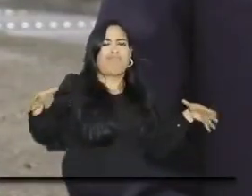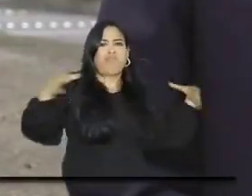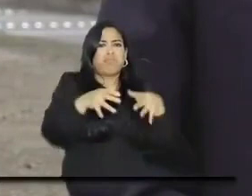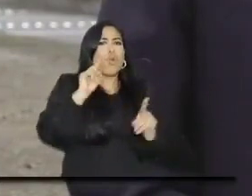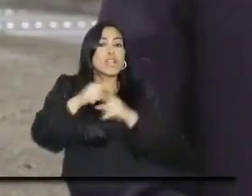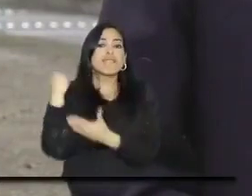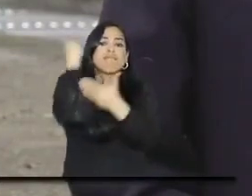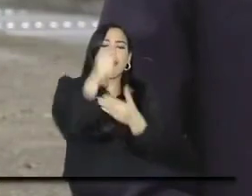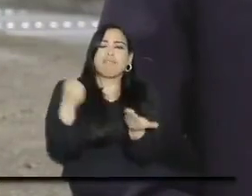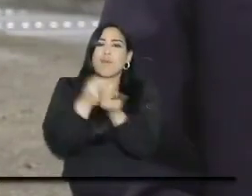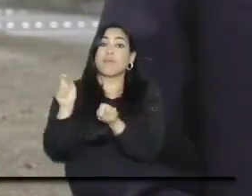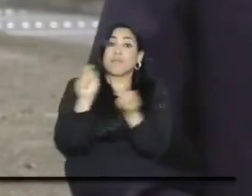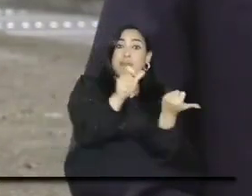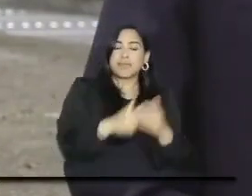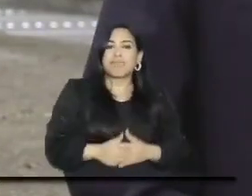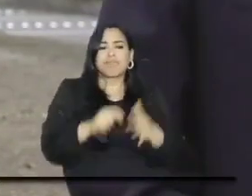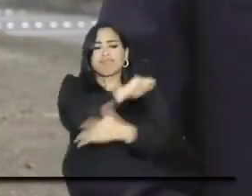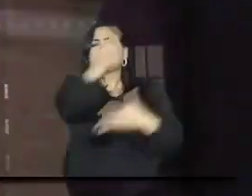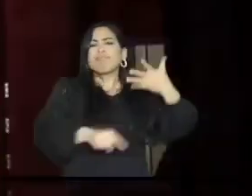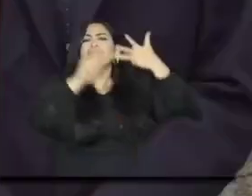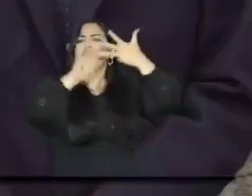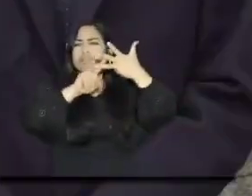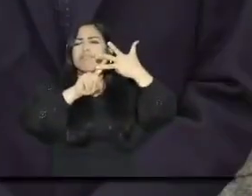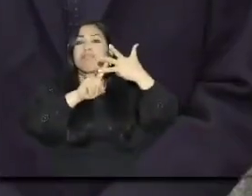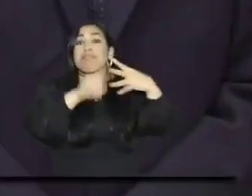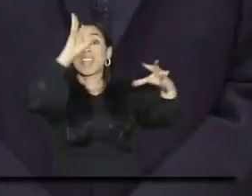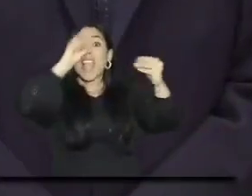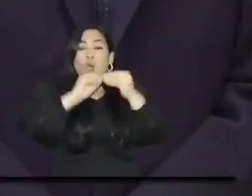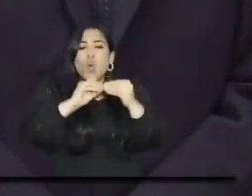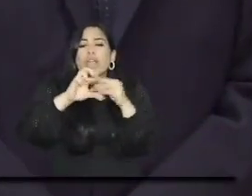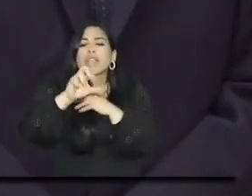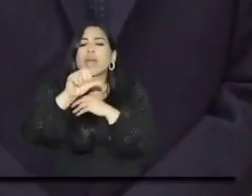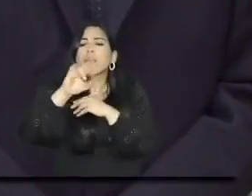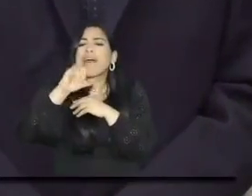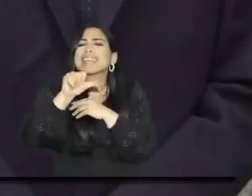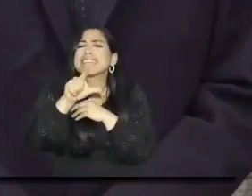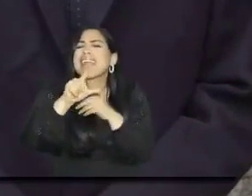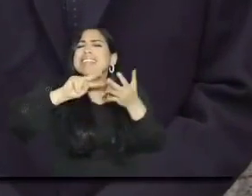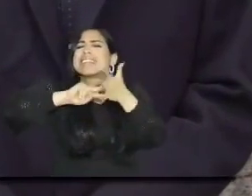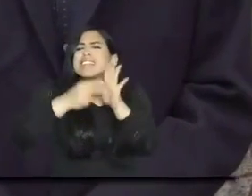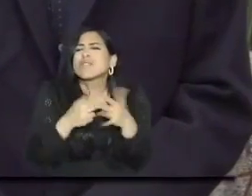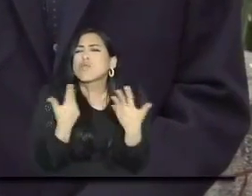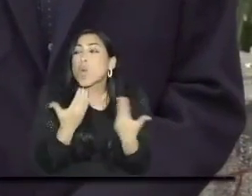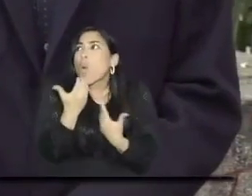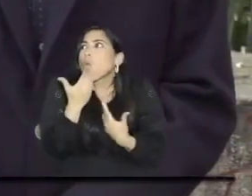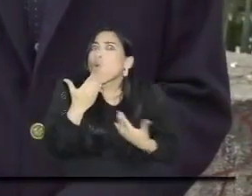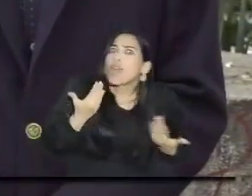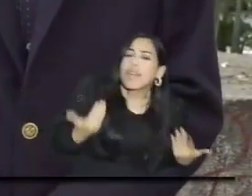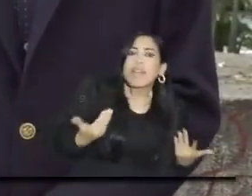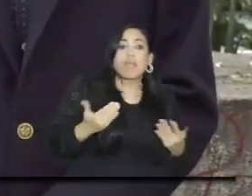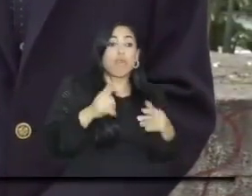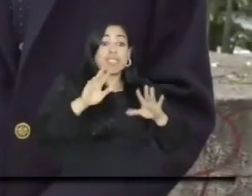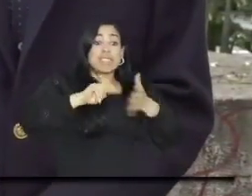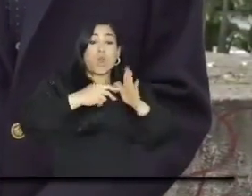agrupar municipios e invertir la plata en esos municipios. Lo cuarto, van a haber acuerdos parciales, lo cual nos va a permitir tener,